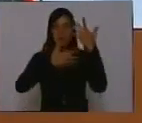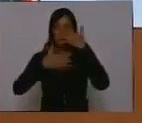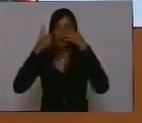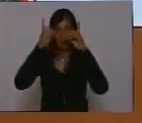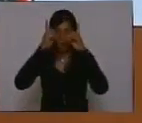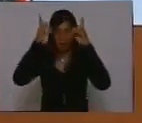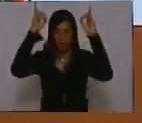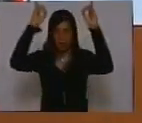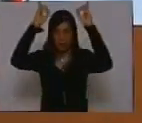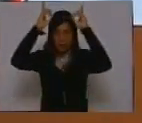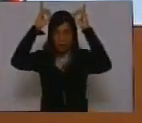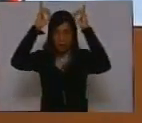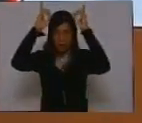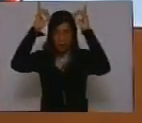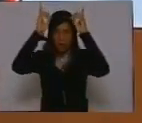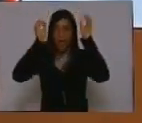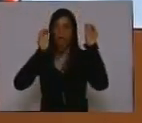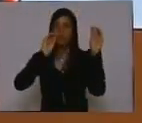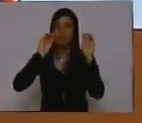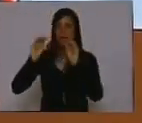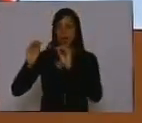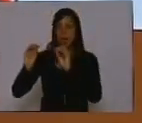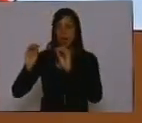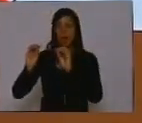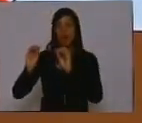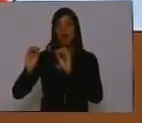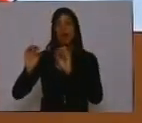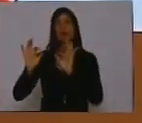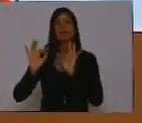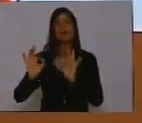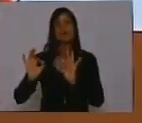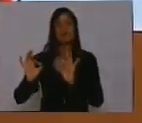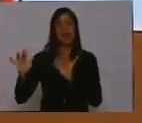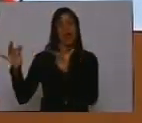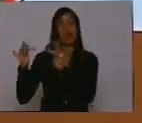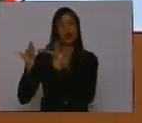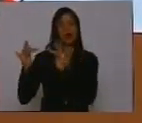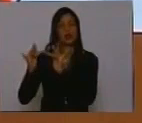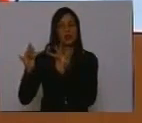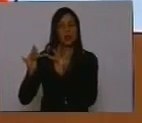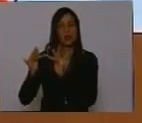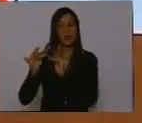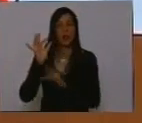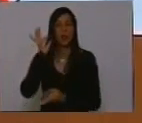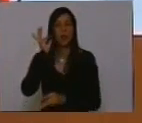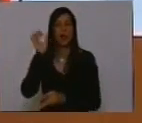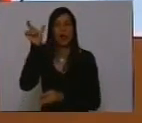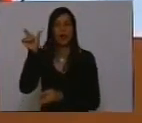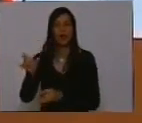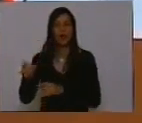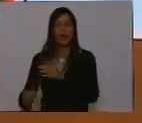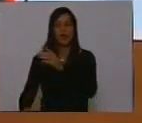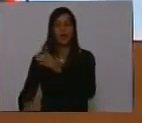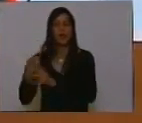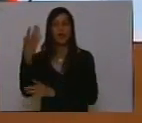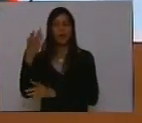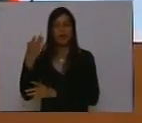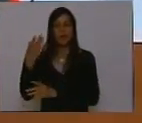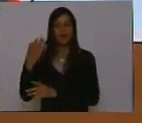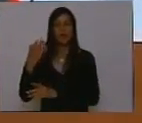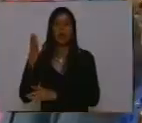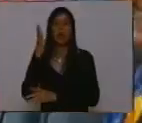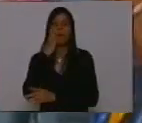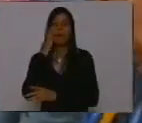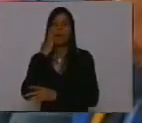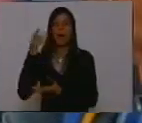Rodríguez realizó un contacto especial con la fundadora de la Asociación de las Madres de la Plaza de